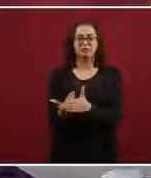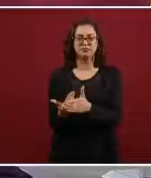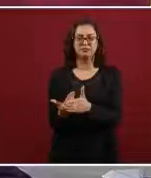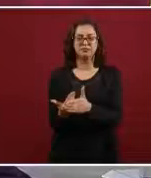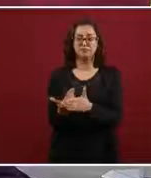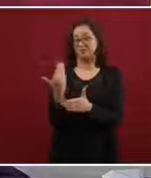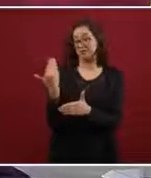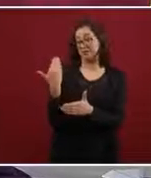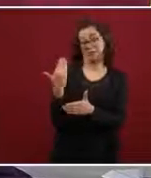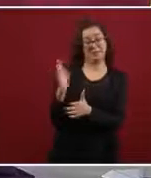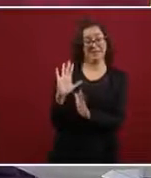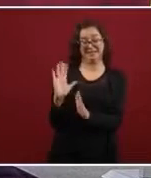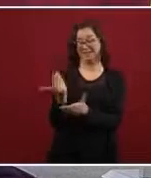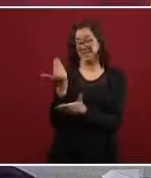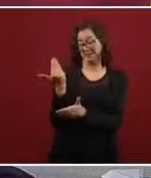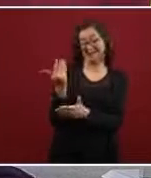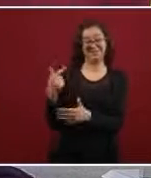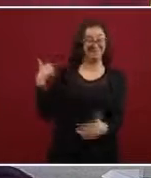muy poco,